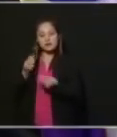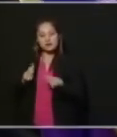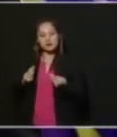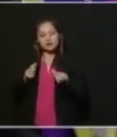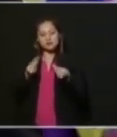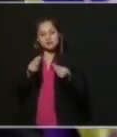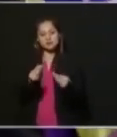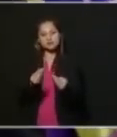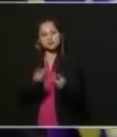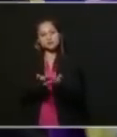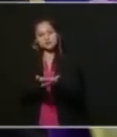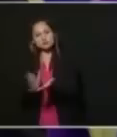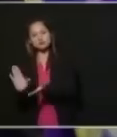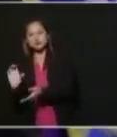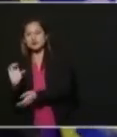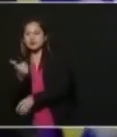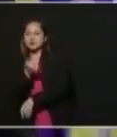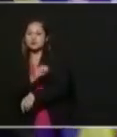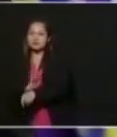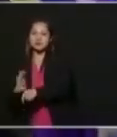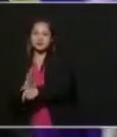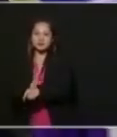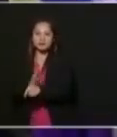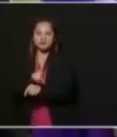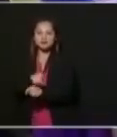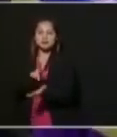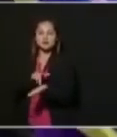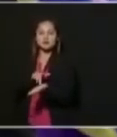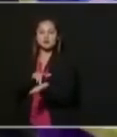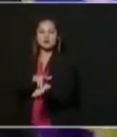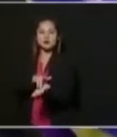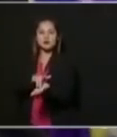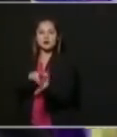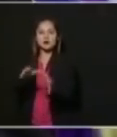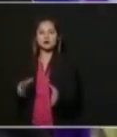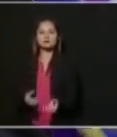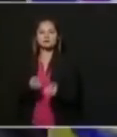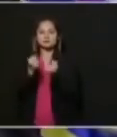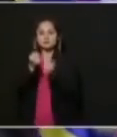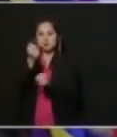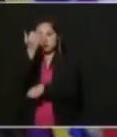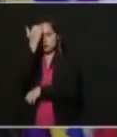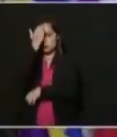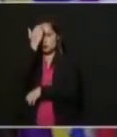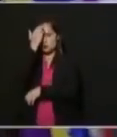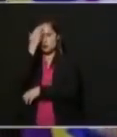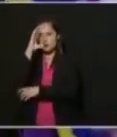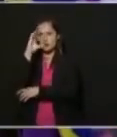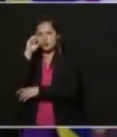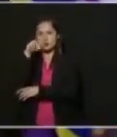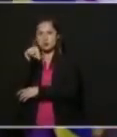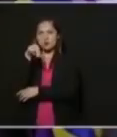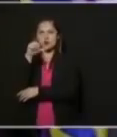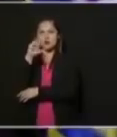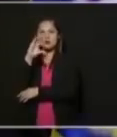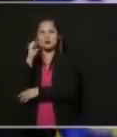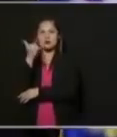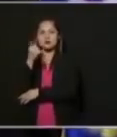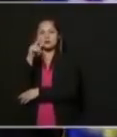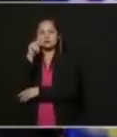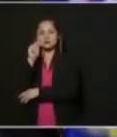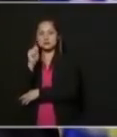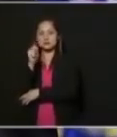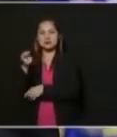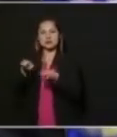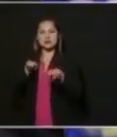estímulos en bien del conocimiento. El CONACYT coordinará el Plan Nacional